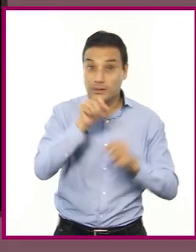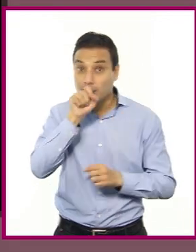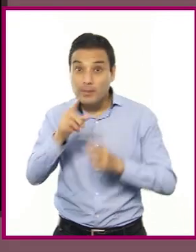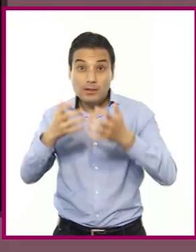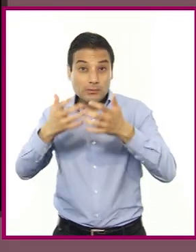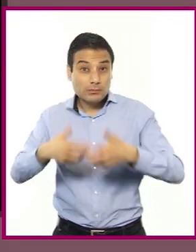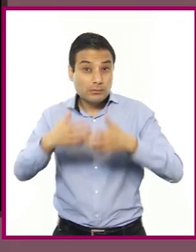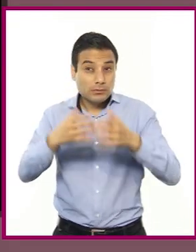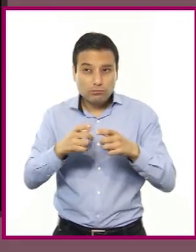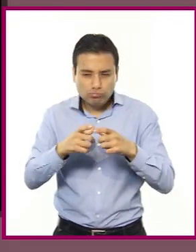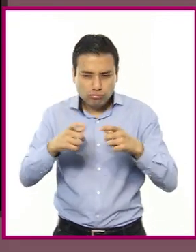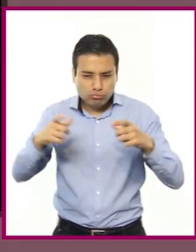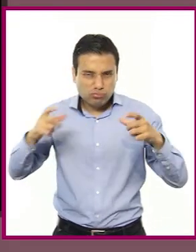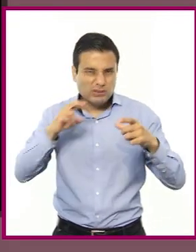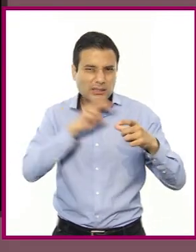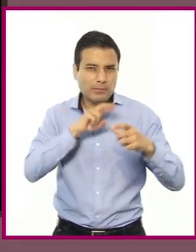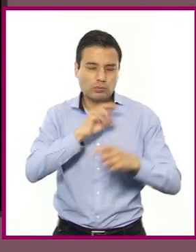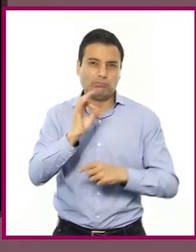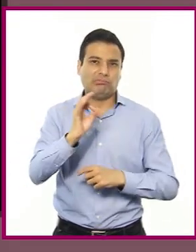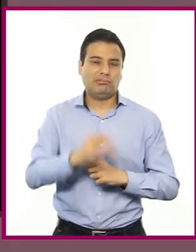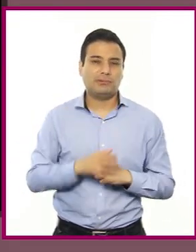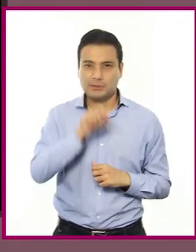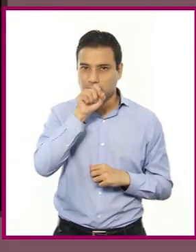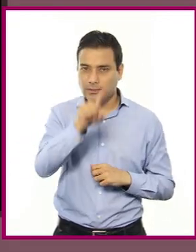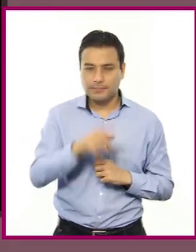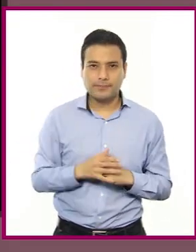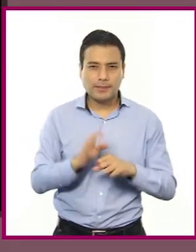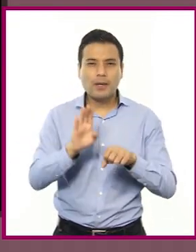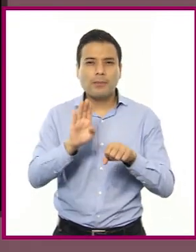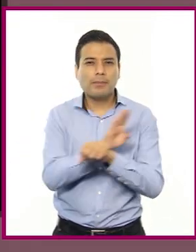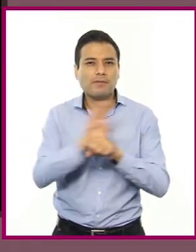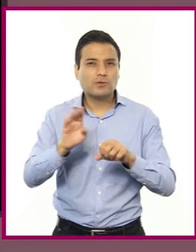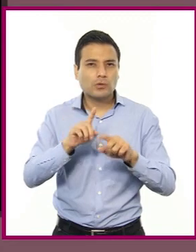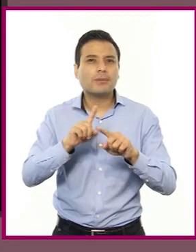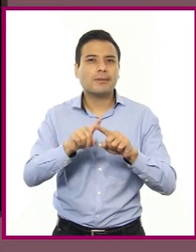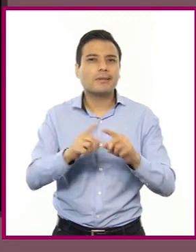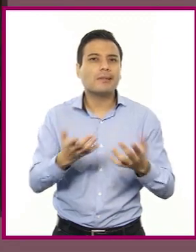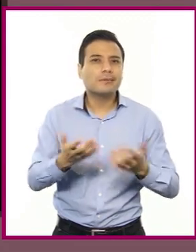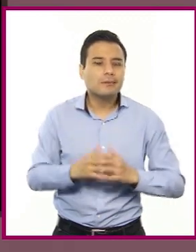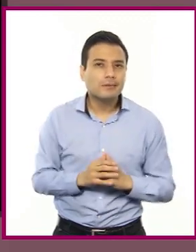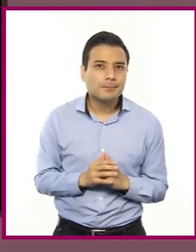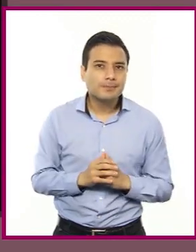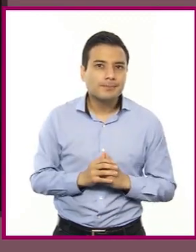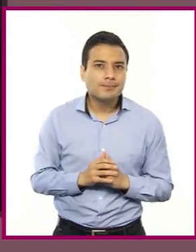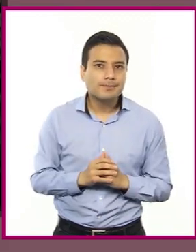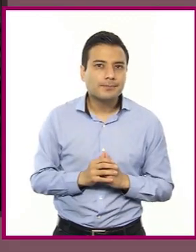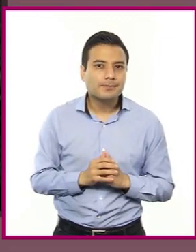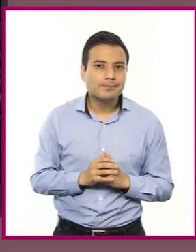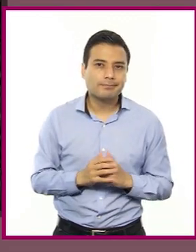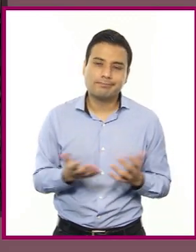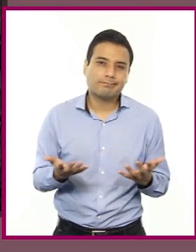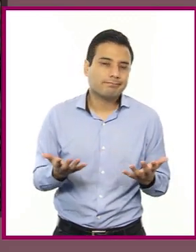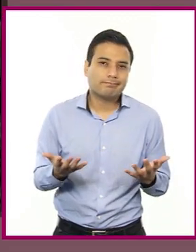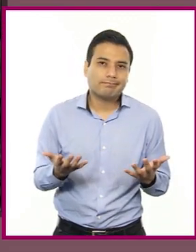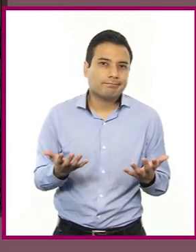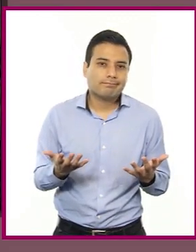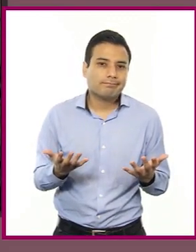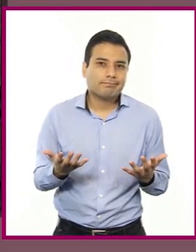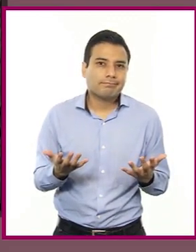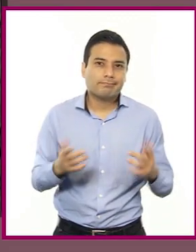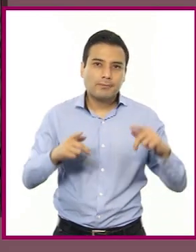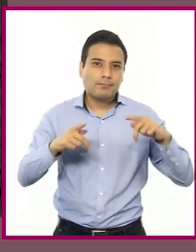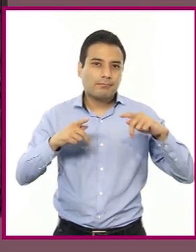está creciendo con bastante rapidez. Quienes se van a estar beneficiando más directamente de todo esto son precisamente pues,